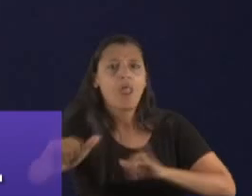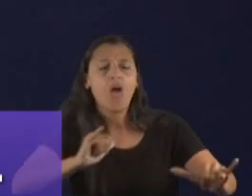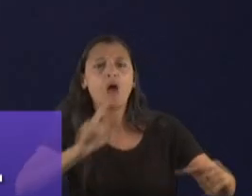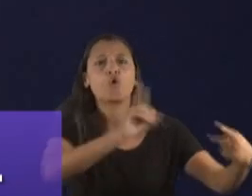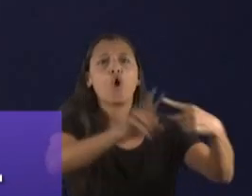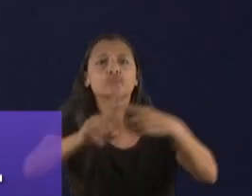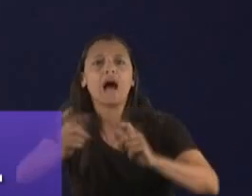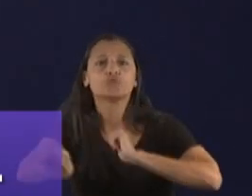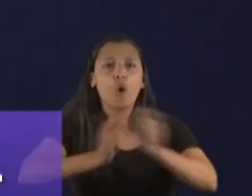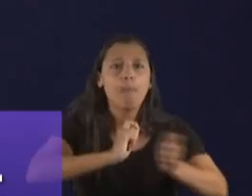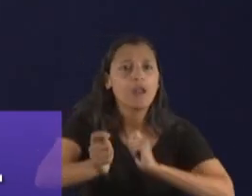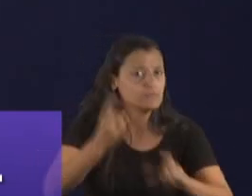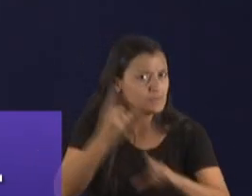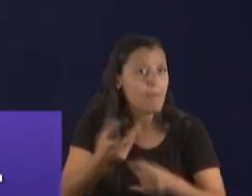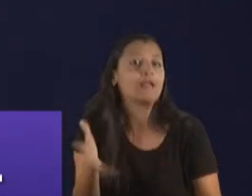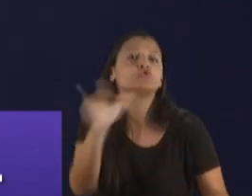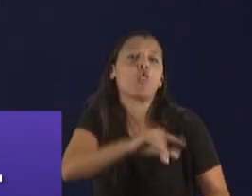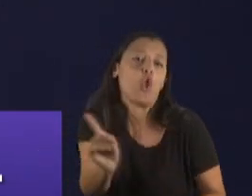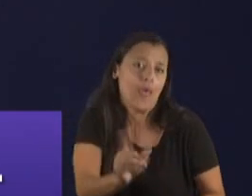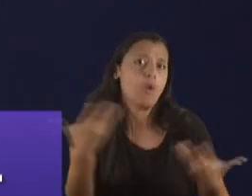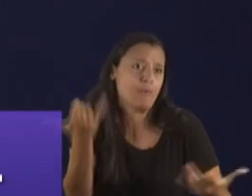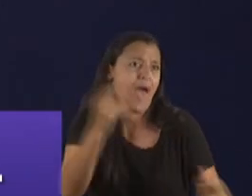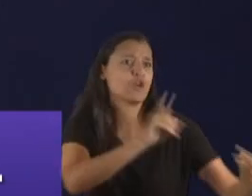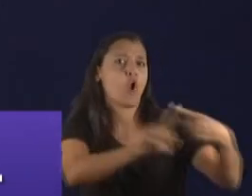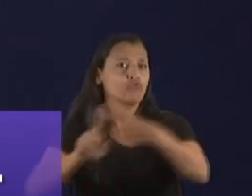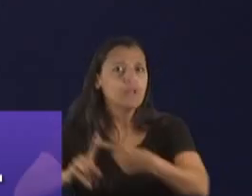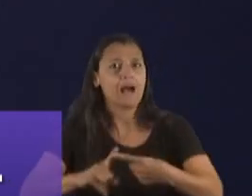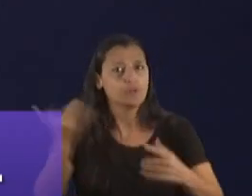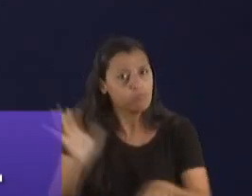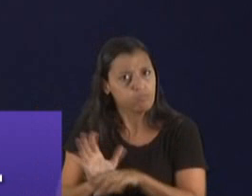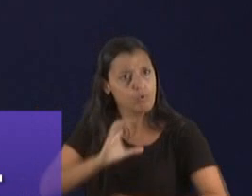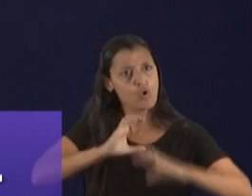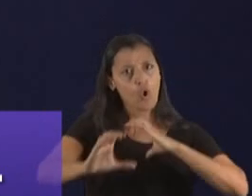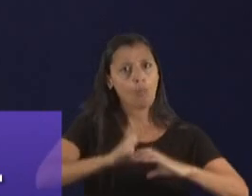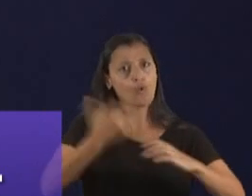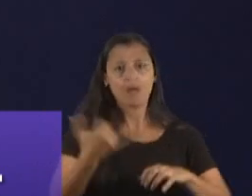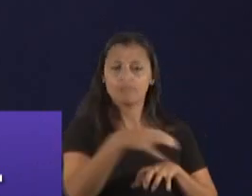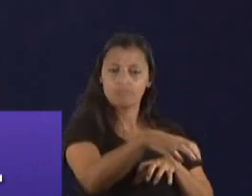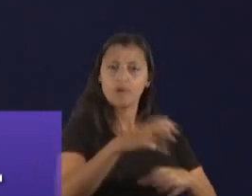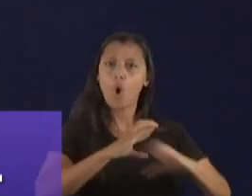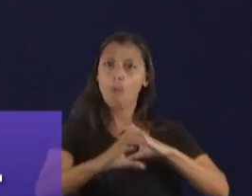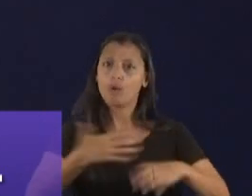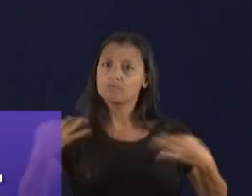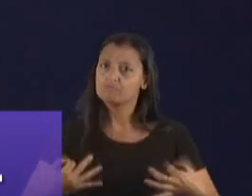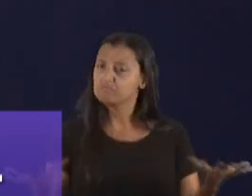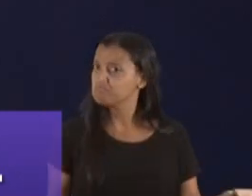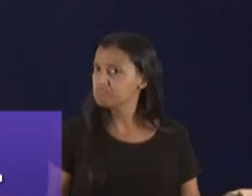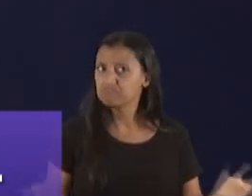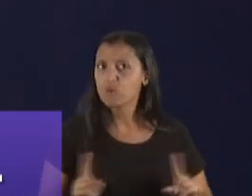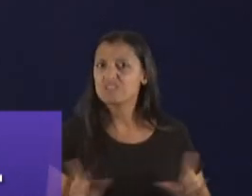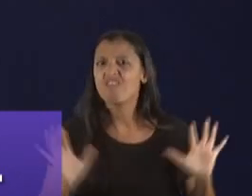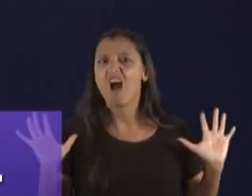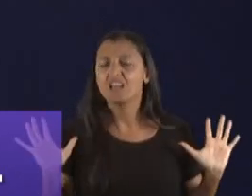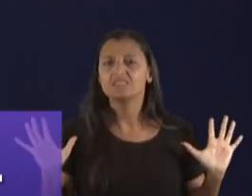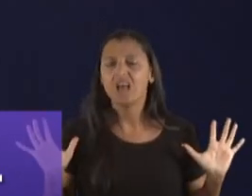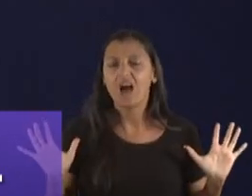si diariamente, pero habla bastante, y me parece que la comunicación de las diferentes áreas, lo relevante, no es necesario